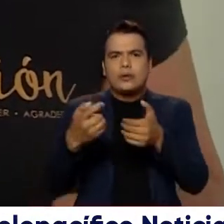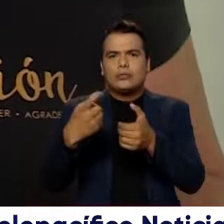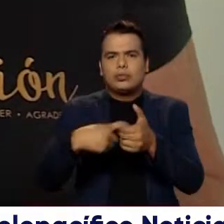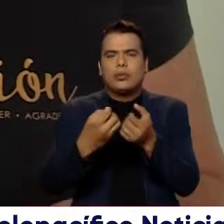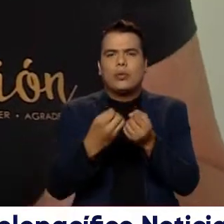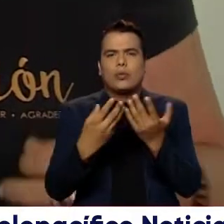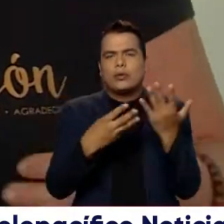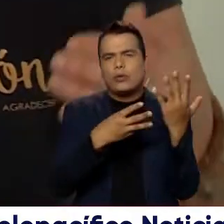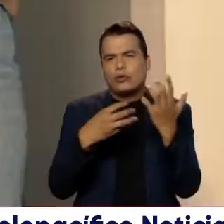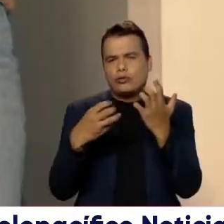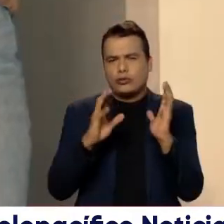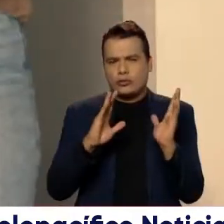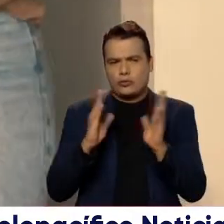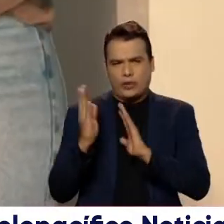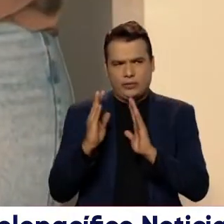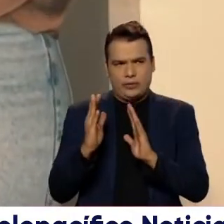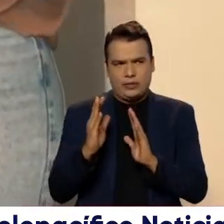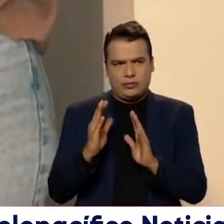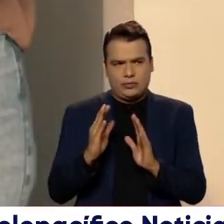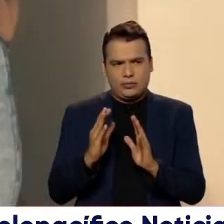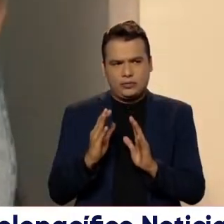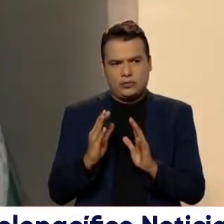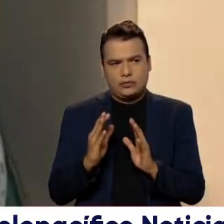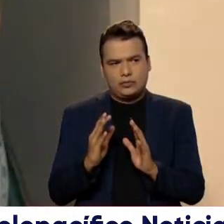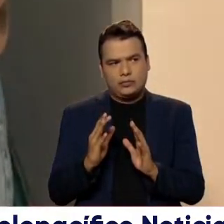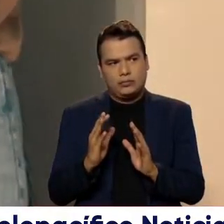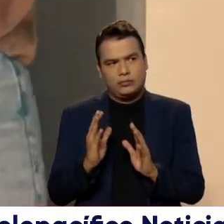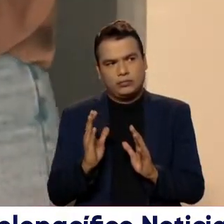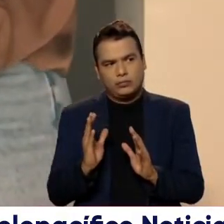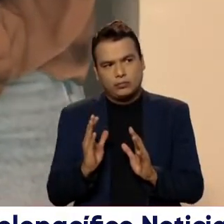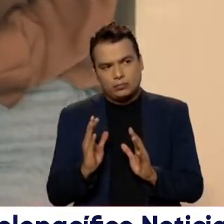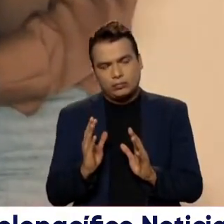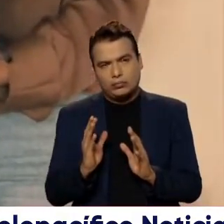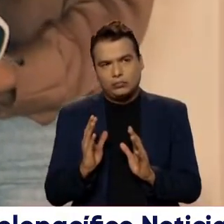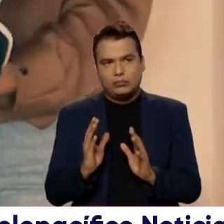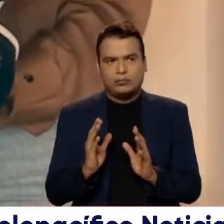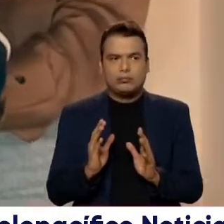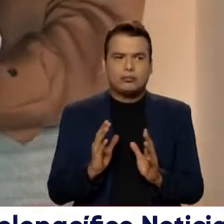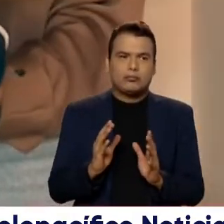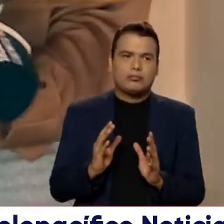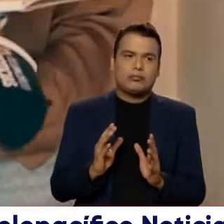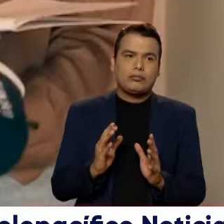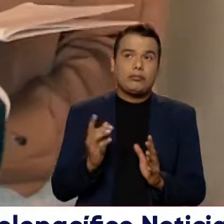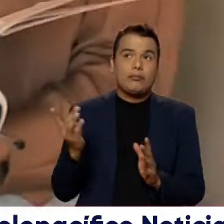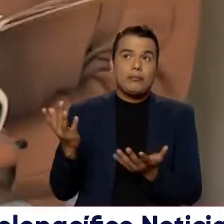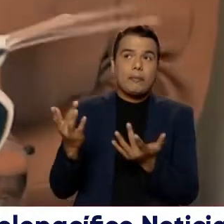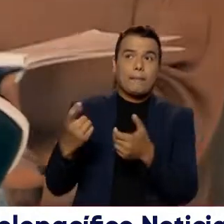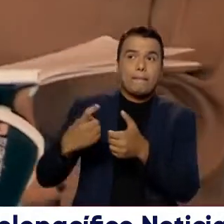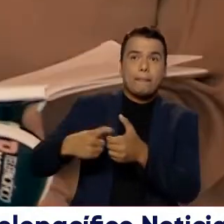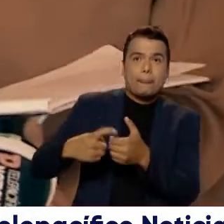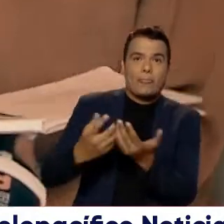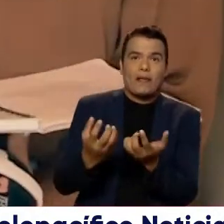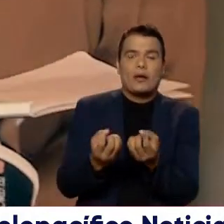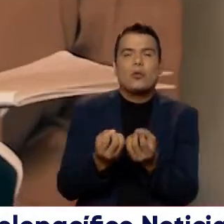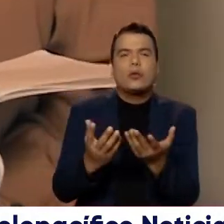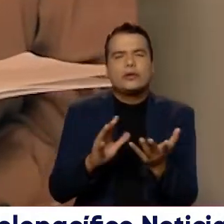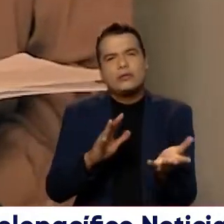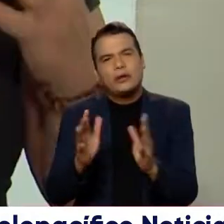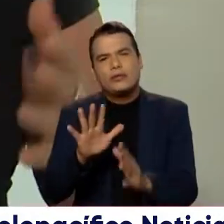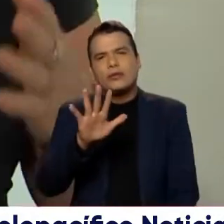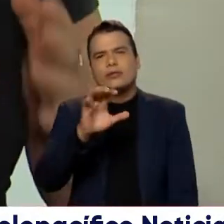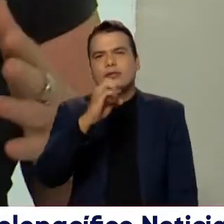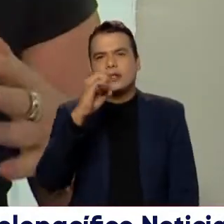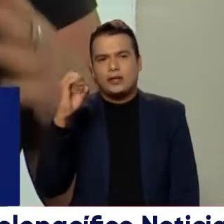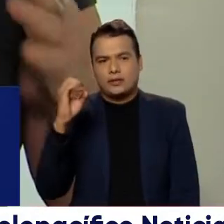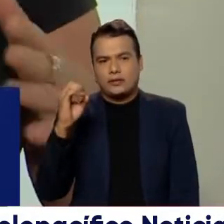con discapacidad y pues alrededor, digamos que en espera pueden haber 500 niños. Pues yo pienso que